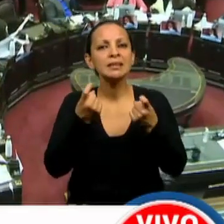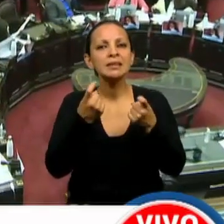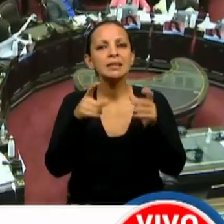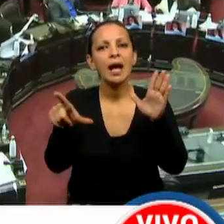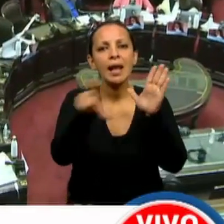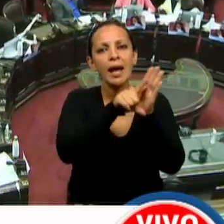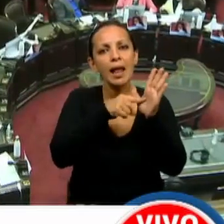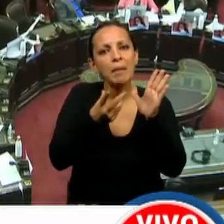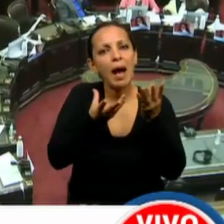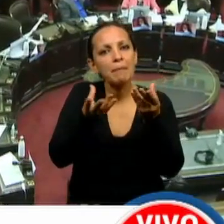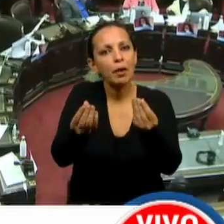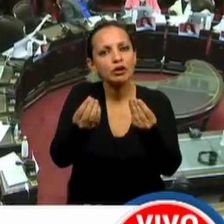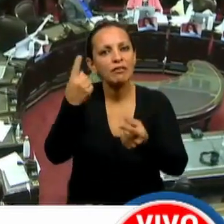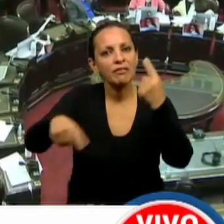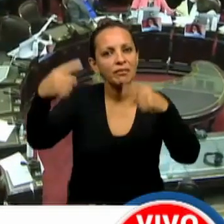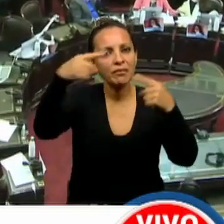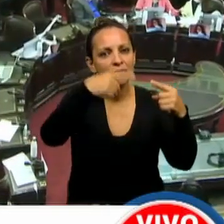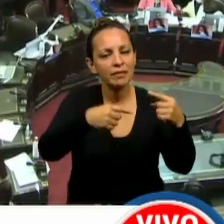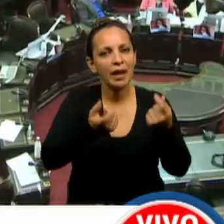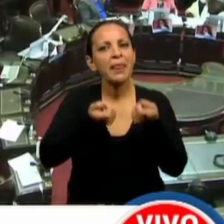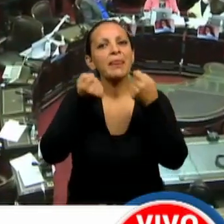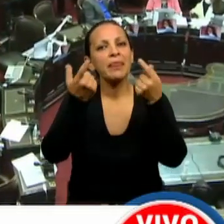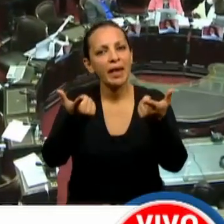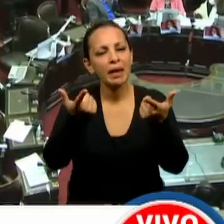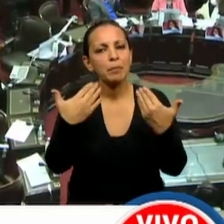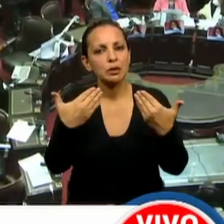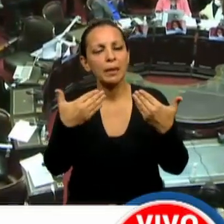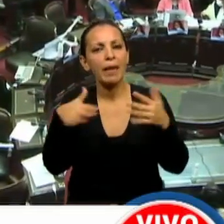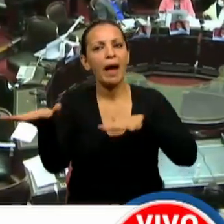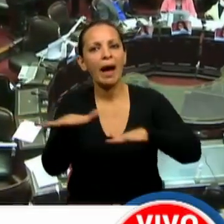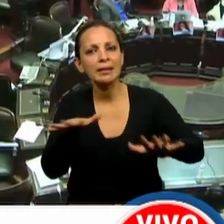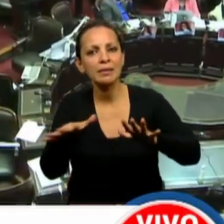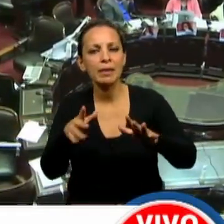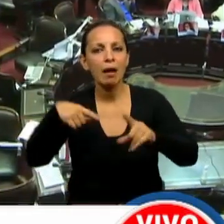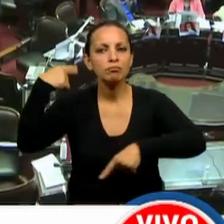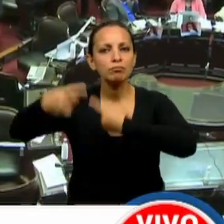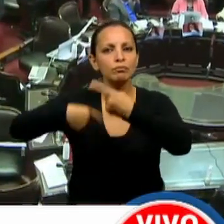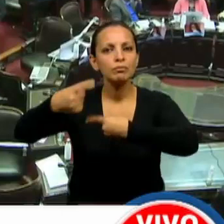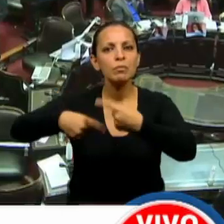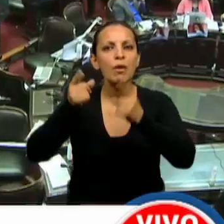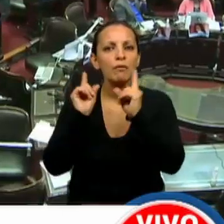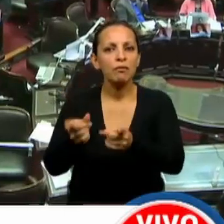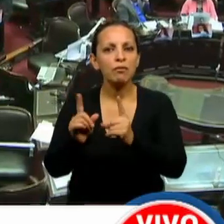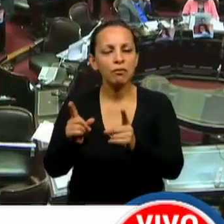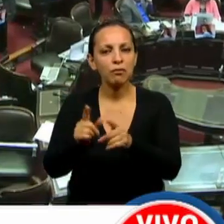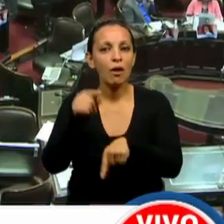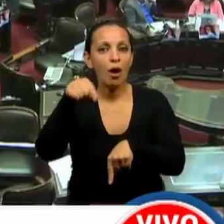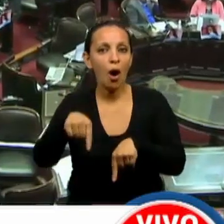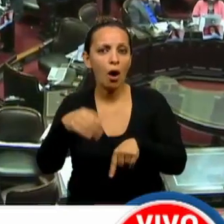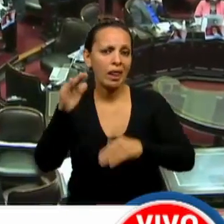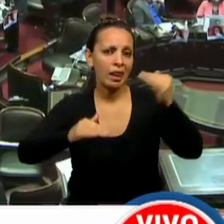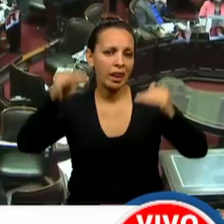esas diversidades, que permita que la actividad sea constante. Hoy lo es